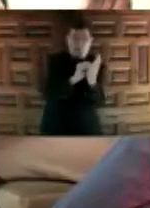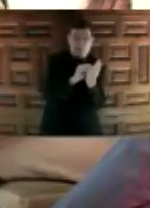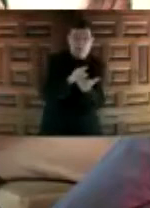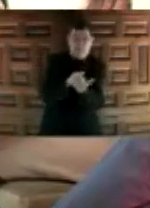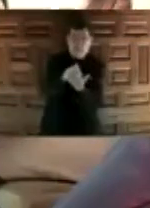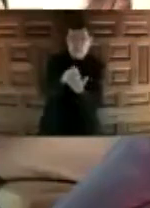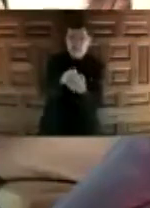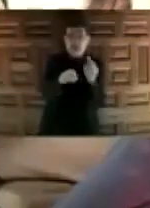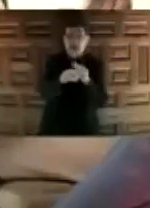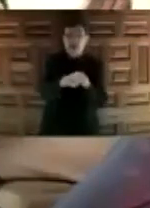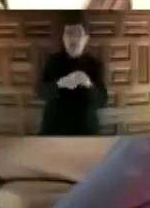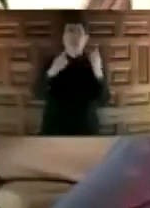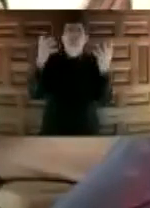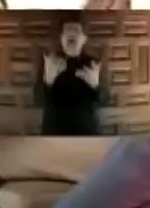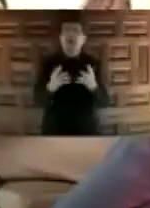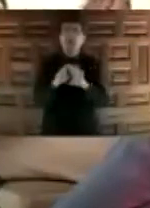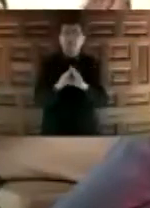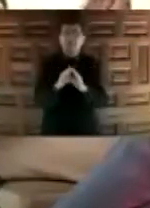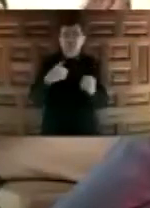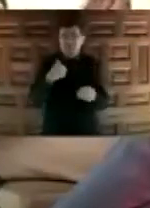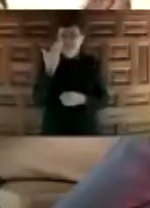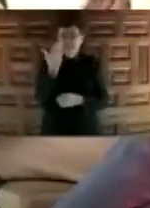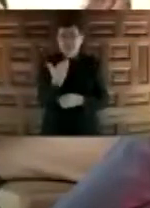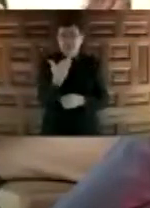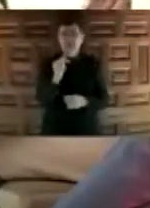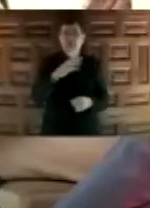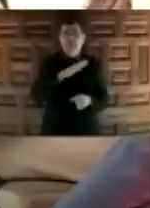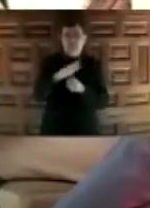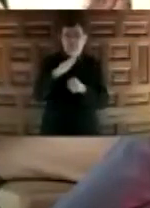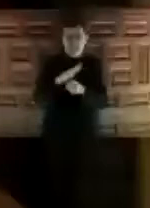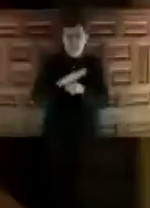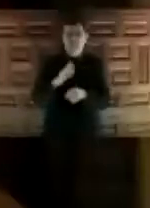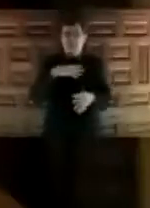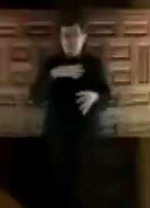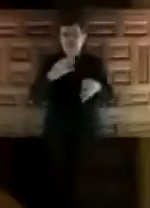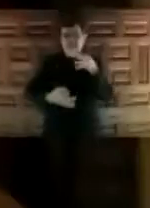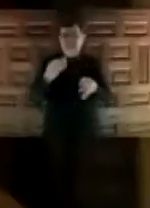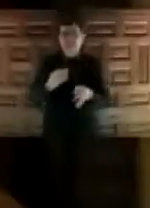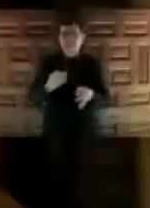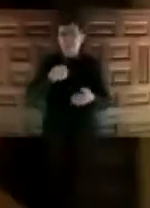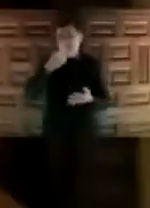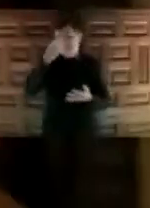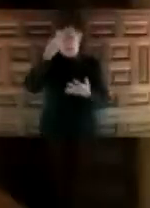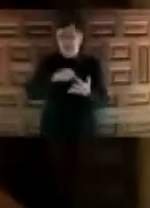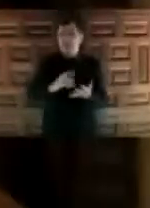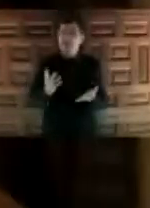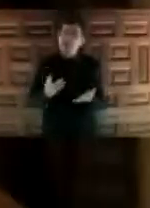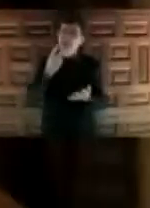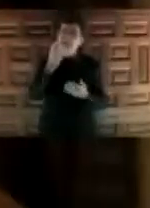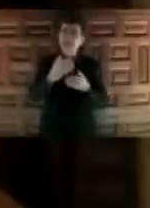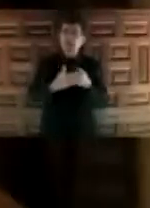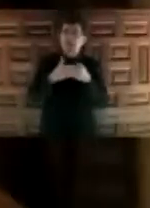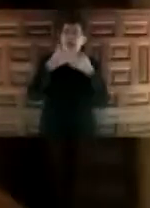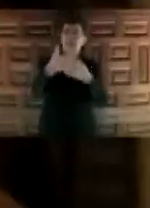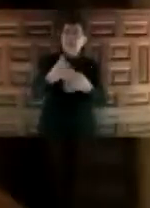derecho, la hace exigible y justiciable. Entonces creo que eso es un